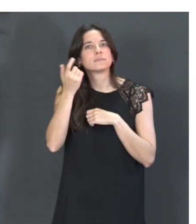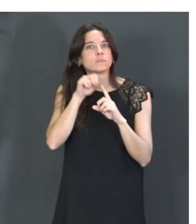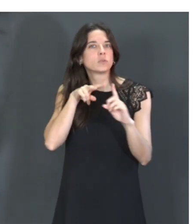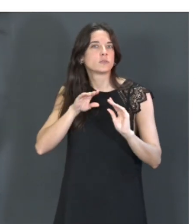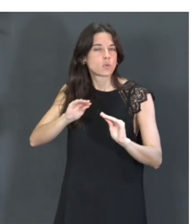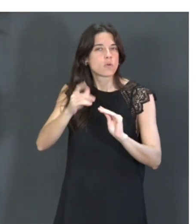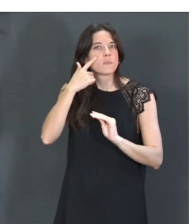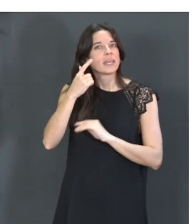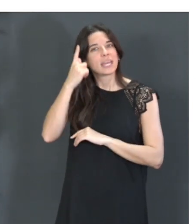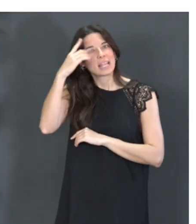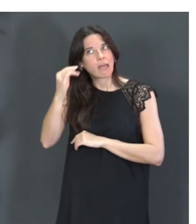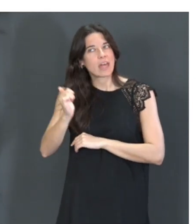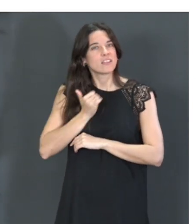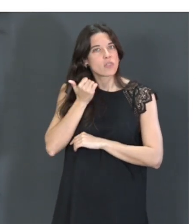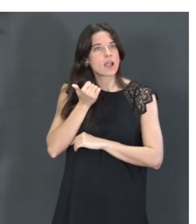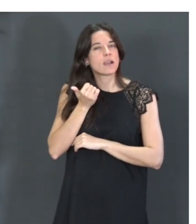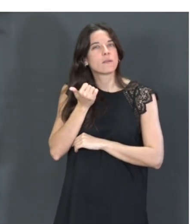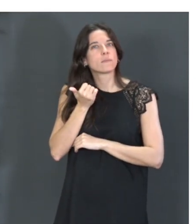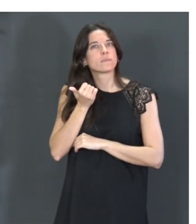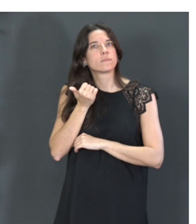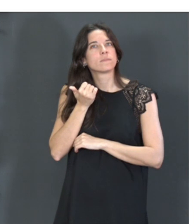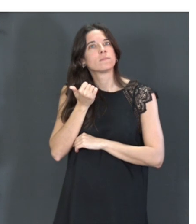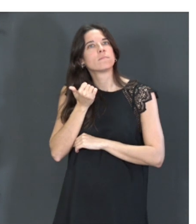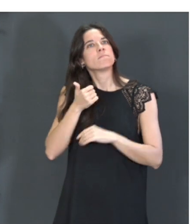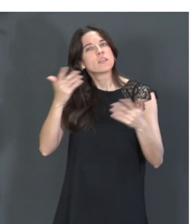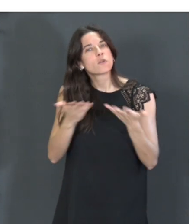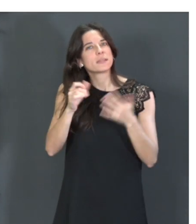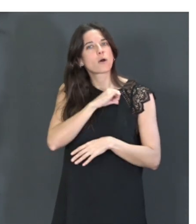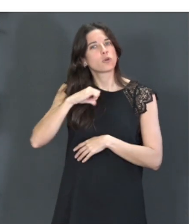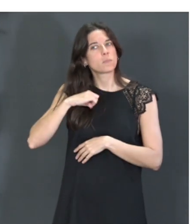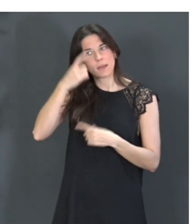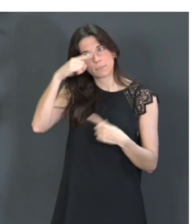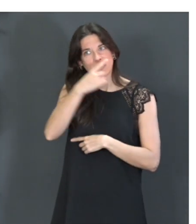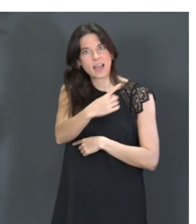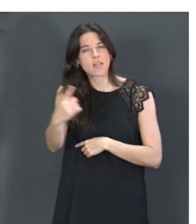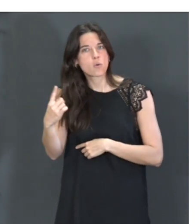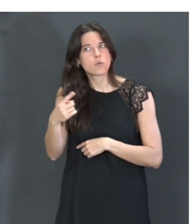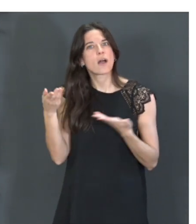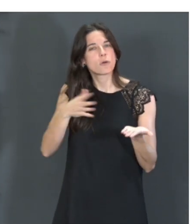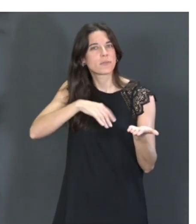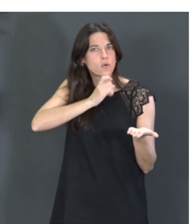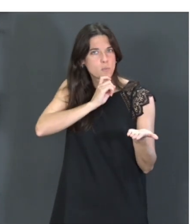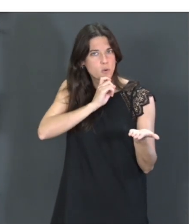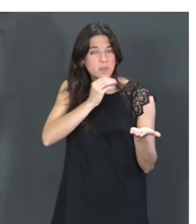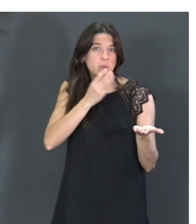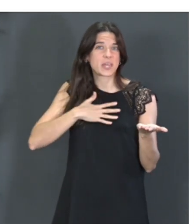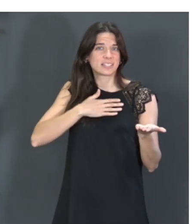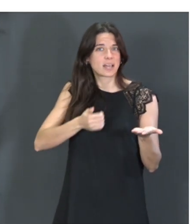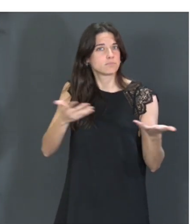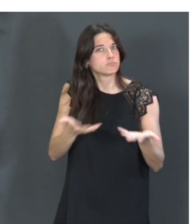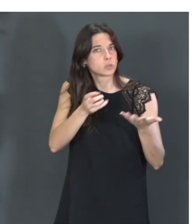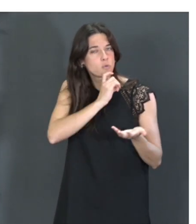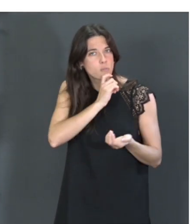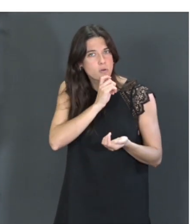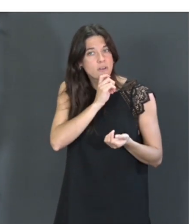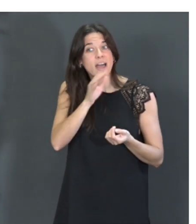puede la inteligencia artificial ayudar a fomentar la autonomía personal y el bienestar? Y aparte de lo que nos has comentado, si